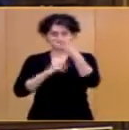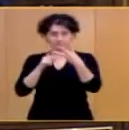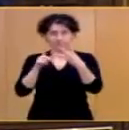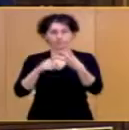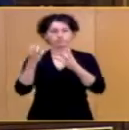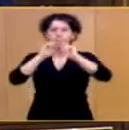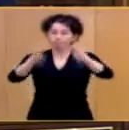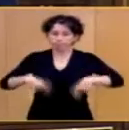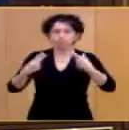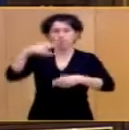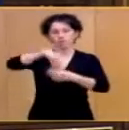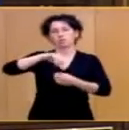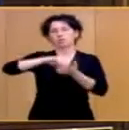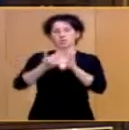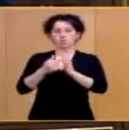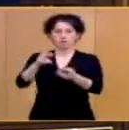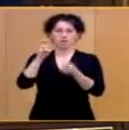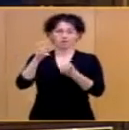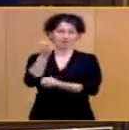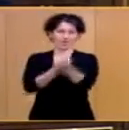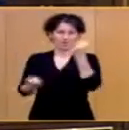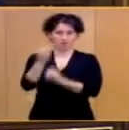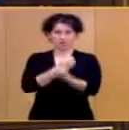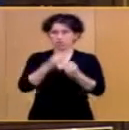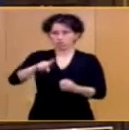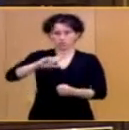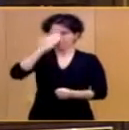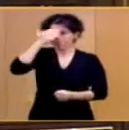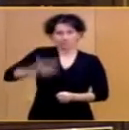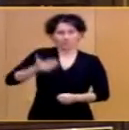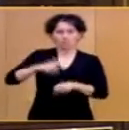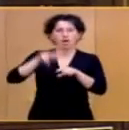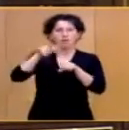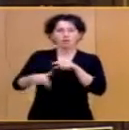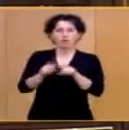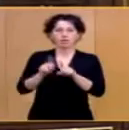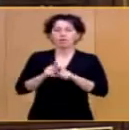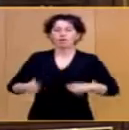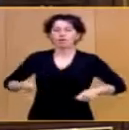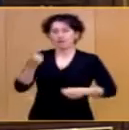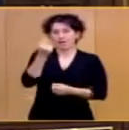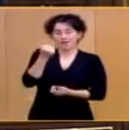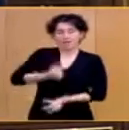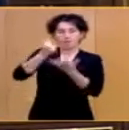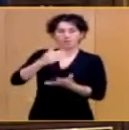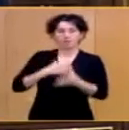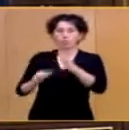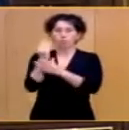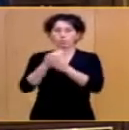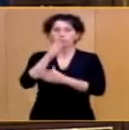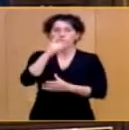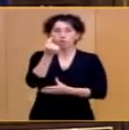el sistema financiero, imprescindible para evitar el estrangulamiento del capital productivo por la ausencia de